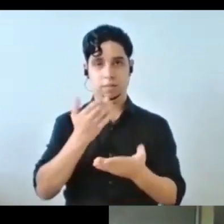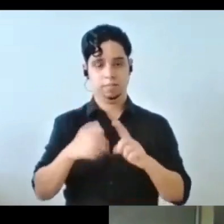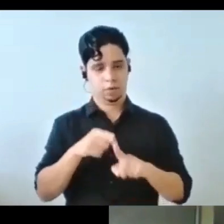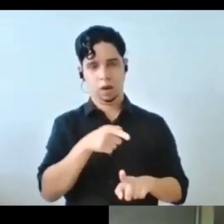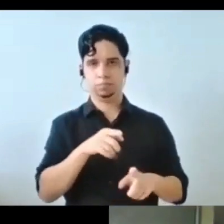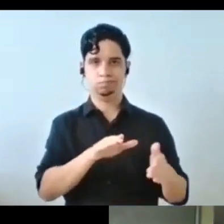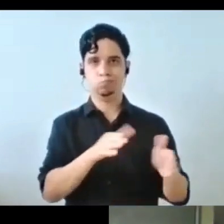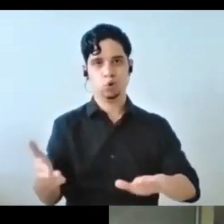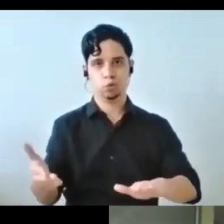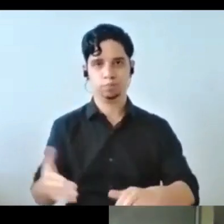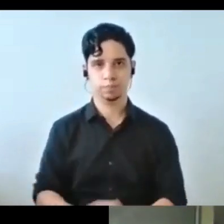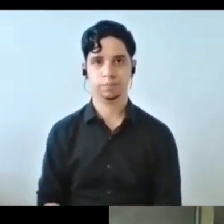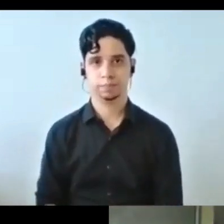muerte.